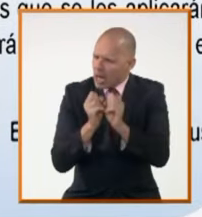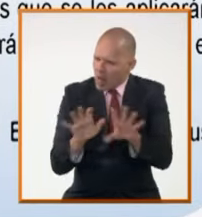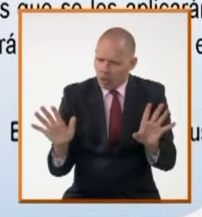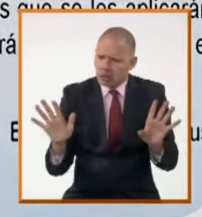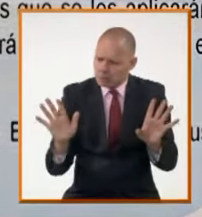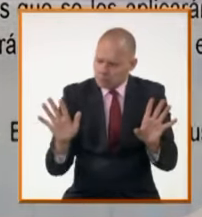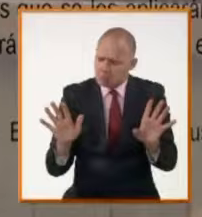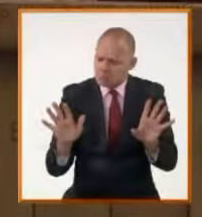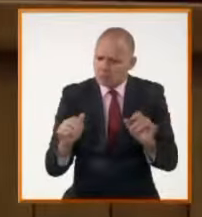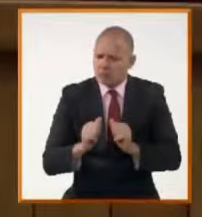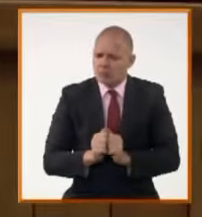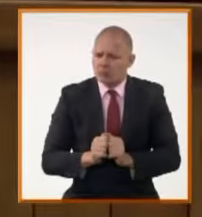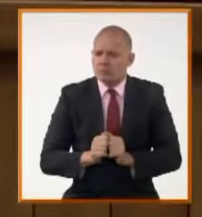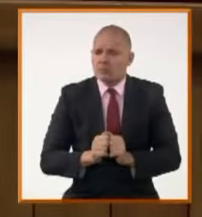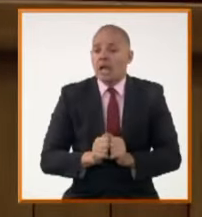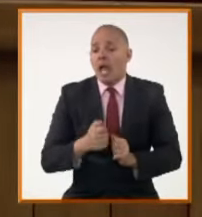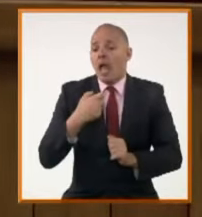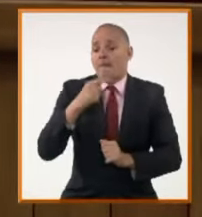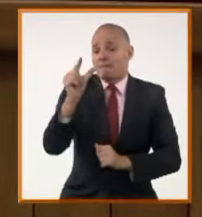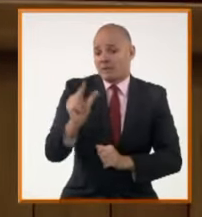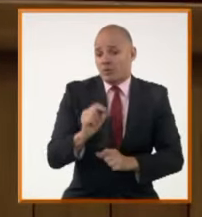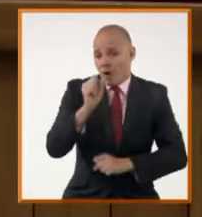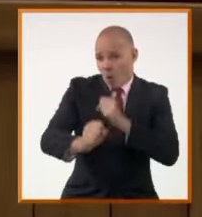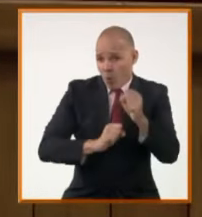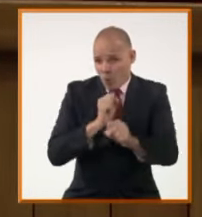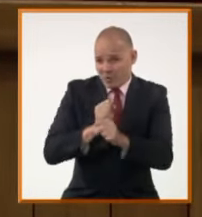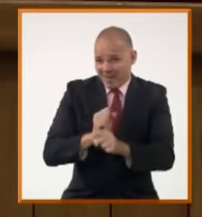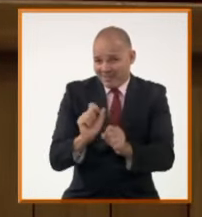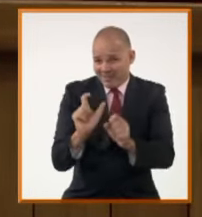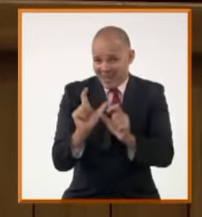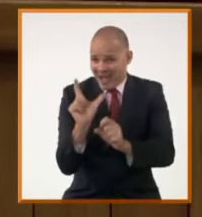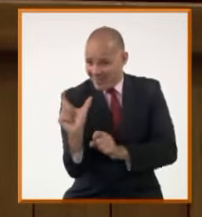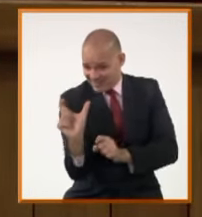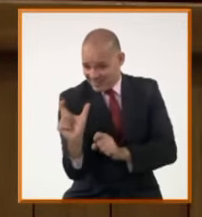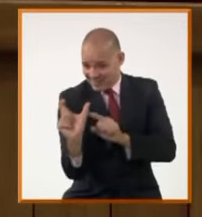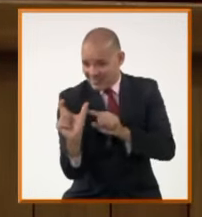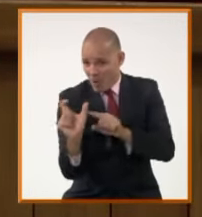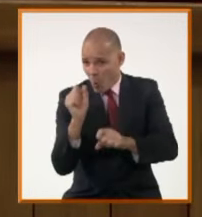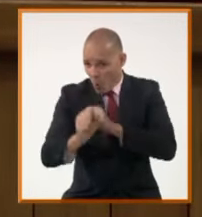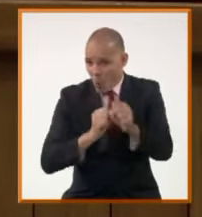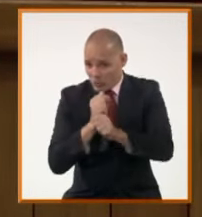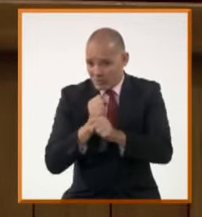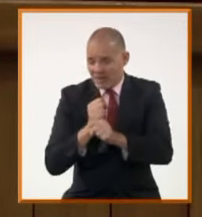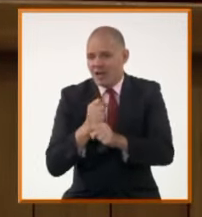tendrá importantes descuentos por la utilización de las mismas, pero también que esas tarjetas puedan,